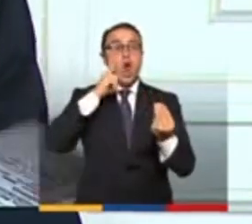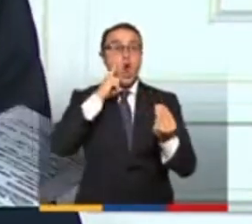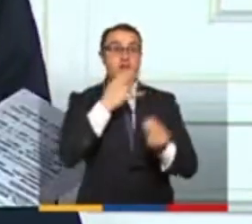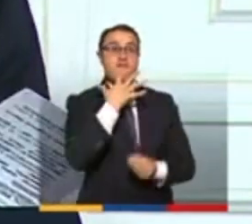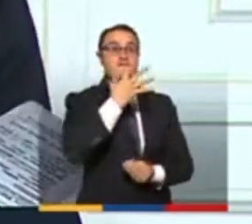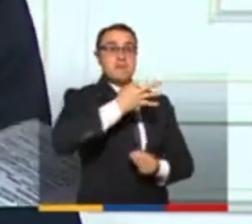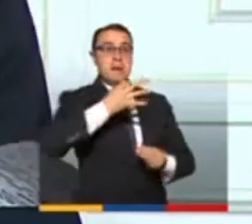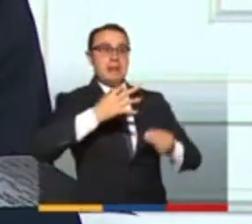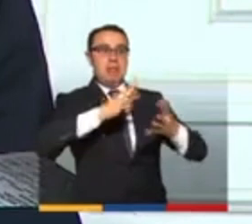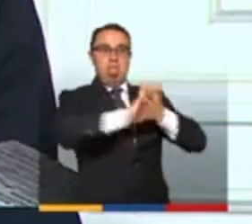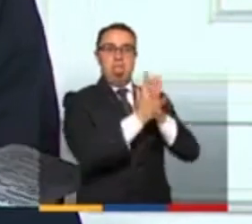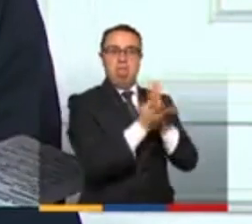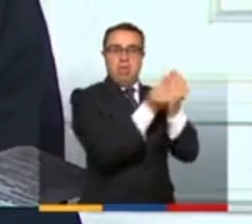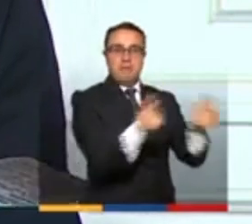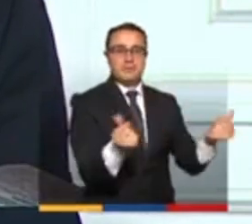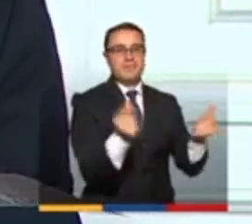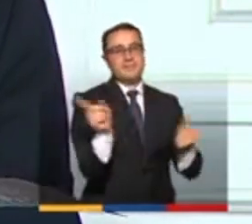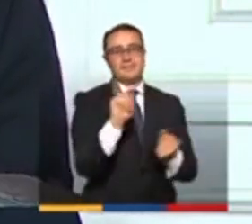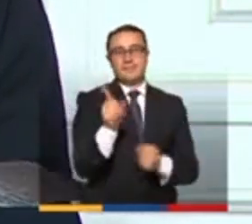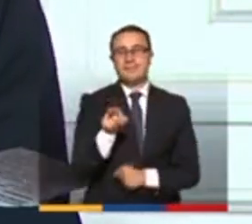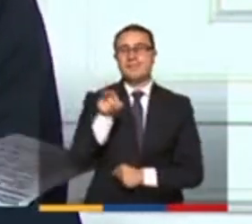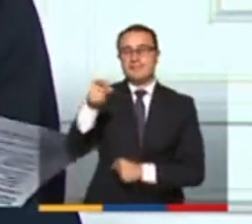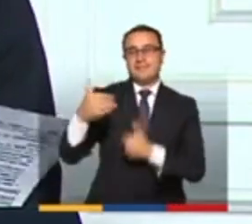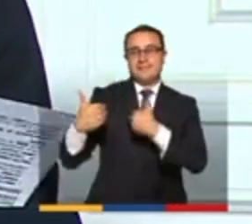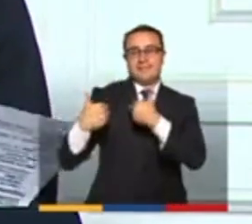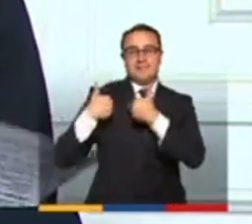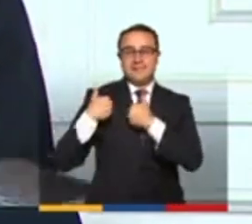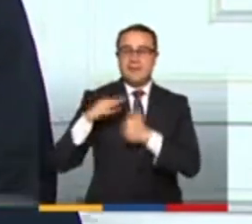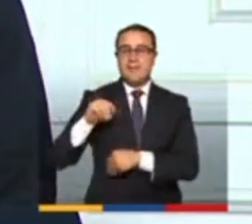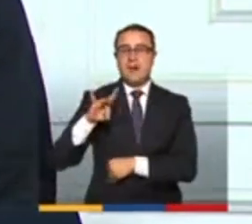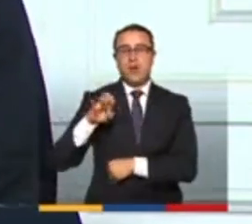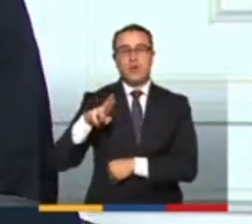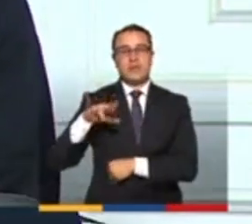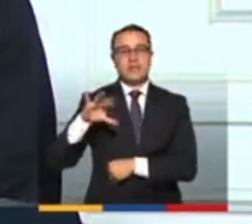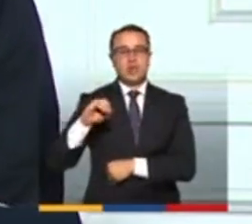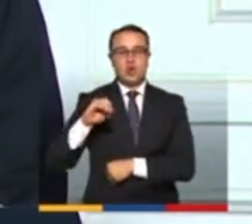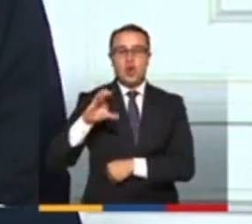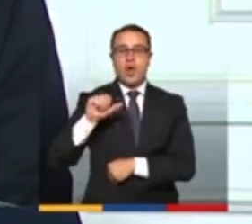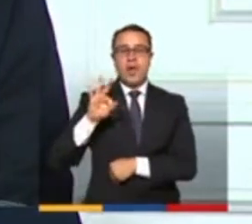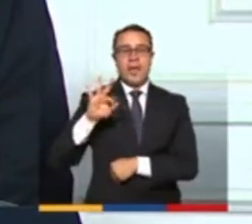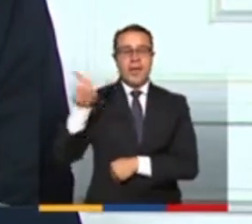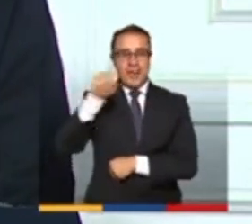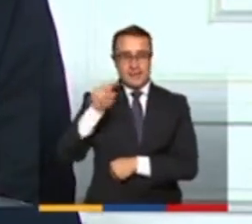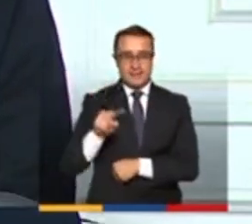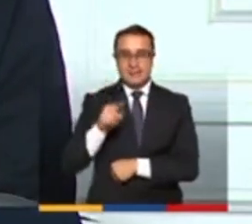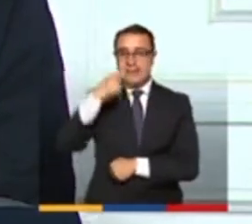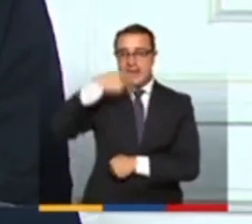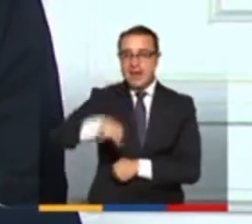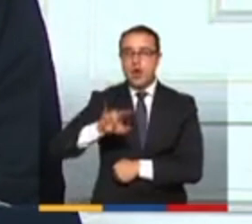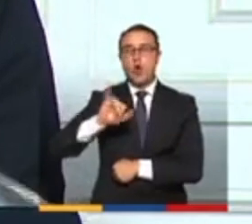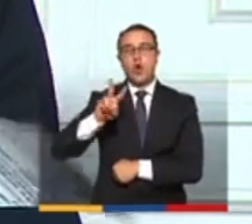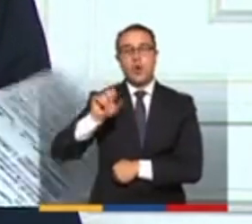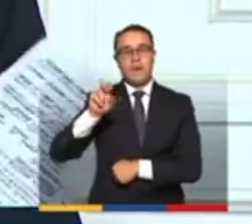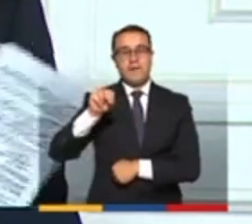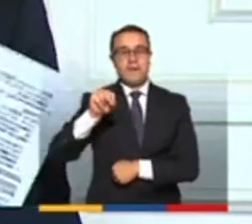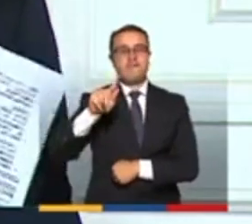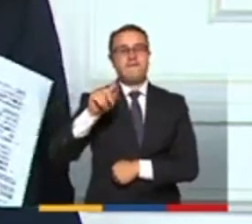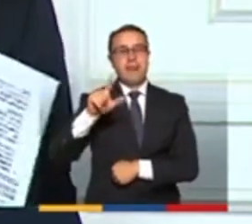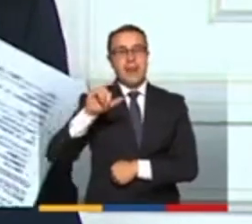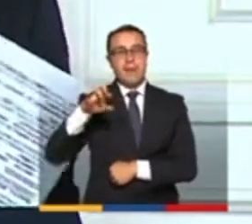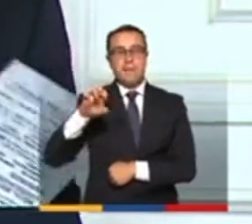contrario, Mauricio Katz García y su hijo Iván Felipe. ¿Dónde está Iván Felipe? Aquí.